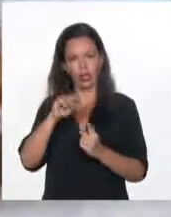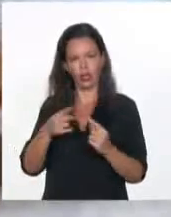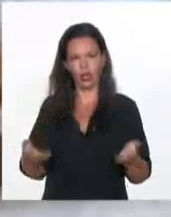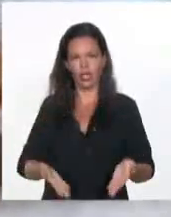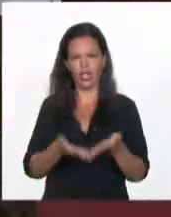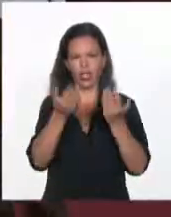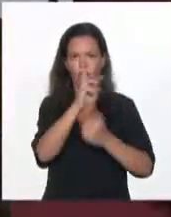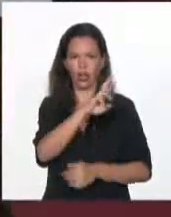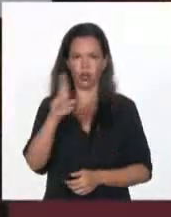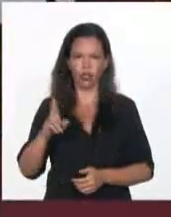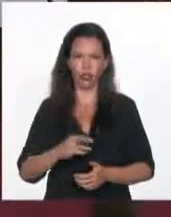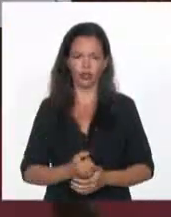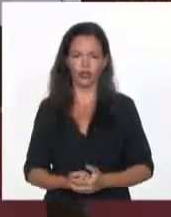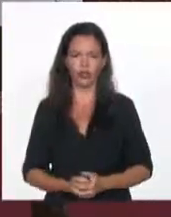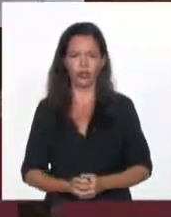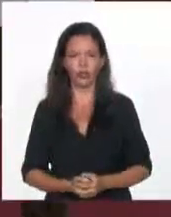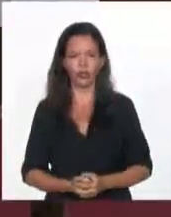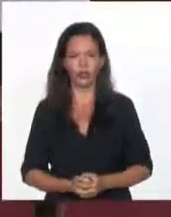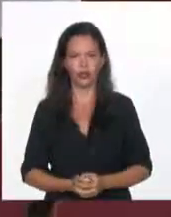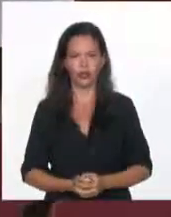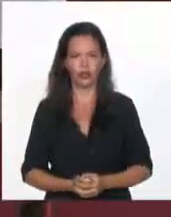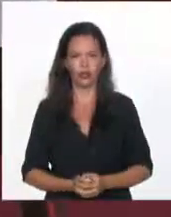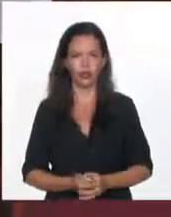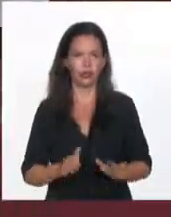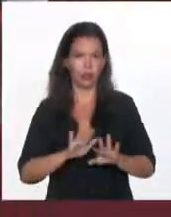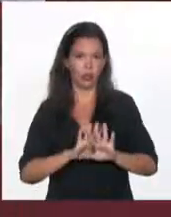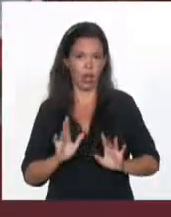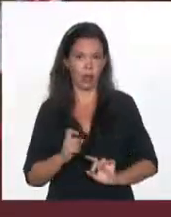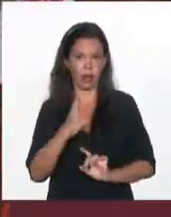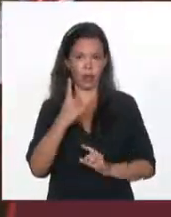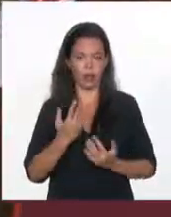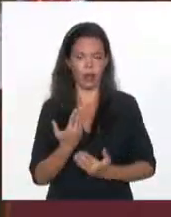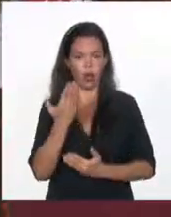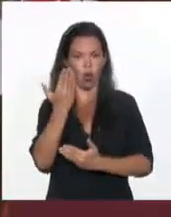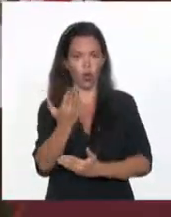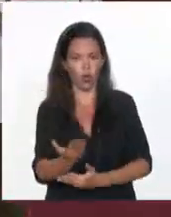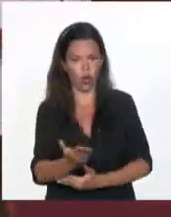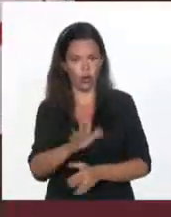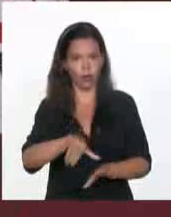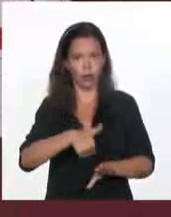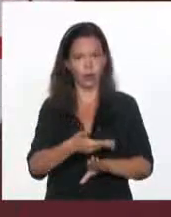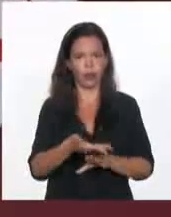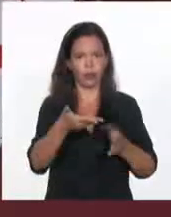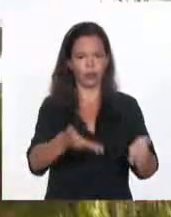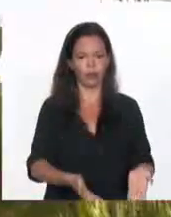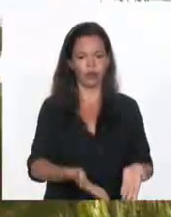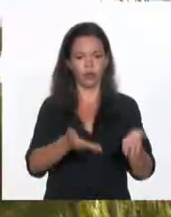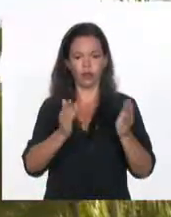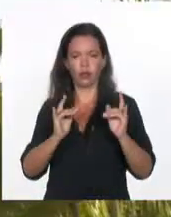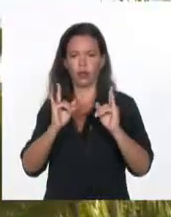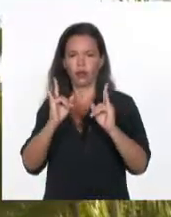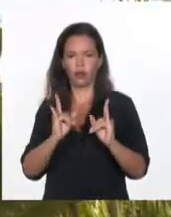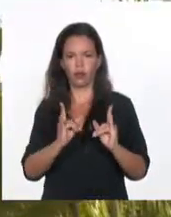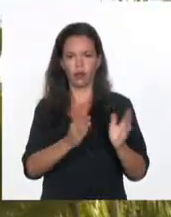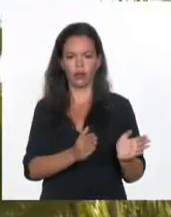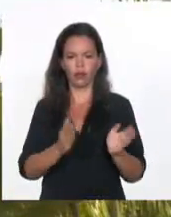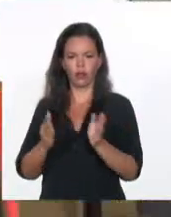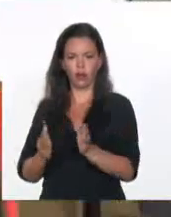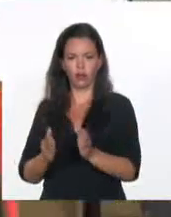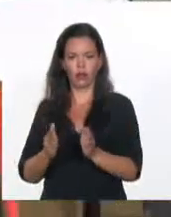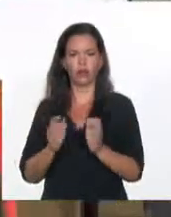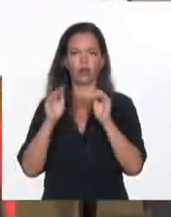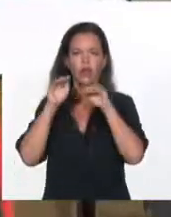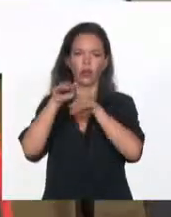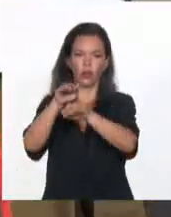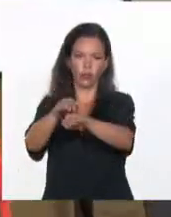revolución. Luego de los primeros honores, el traslado de las urnas hasta la explanada del mausoleo. Momento de solemnidad, tributo